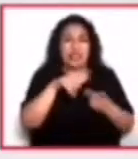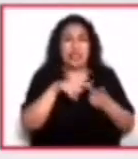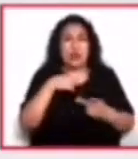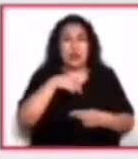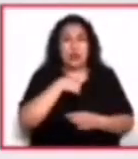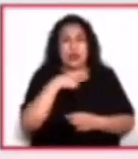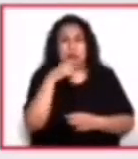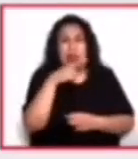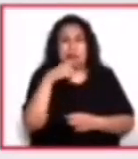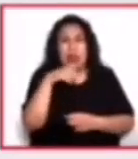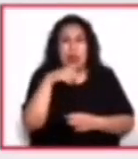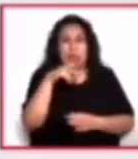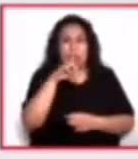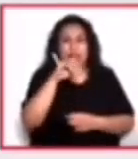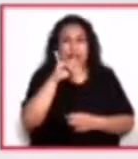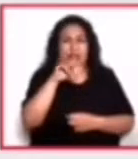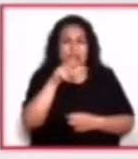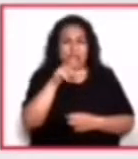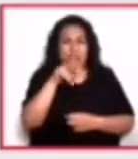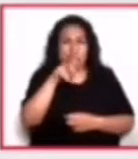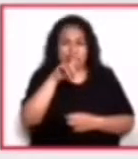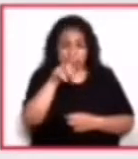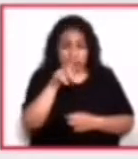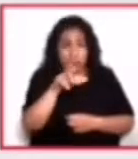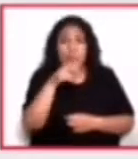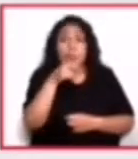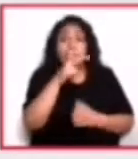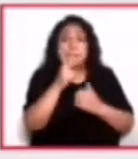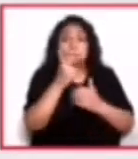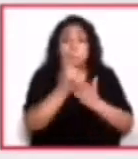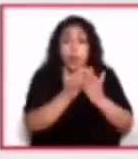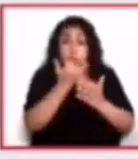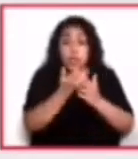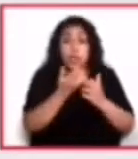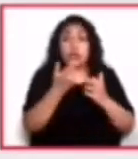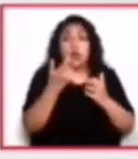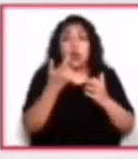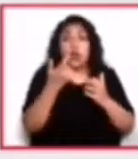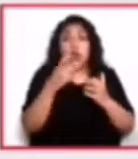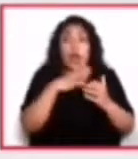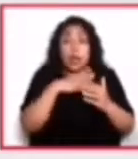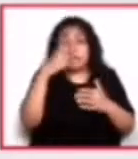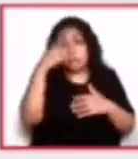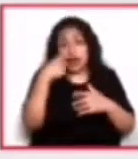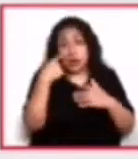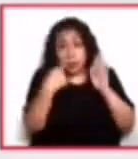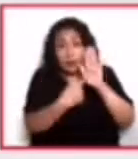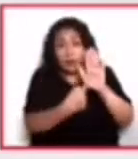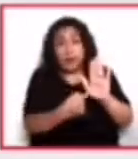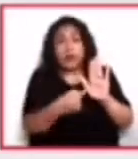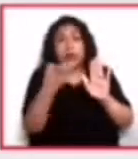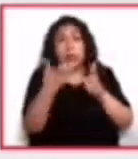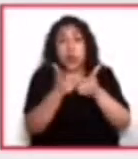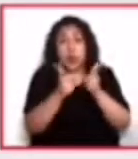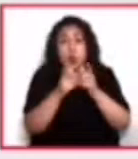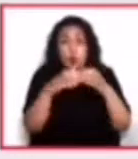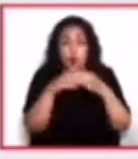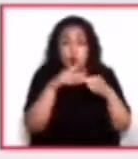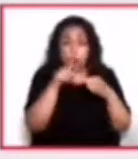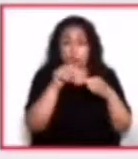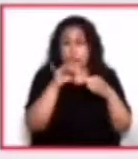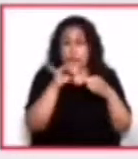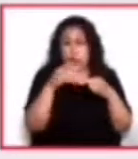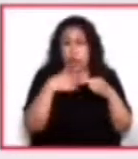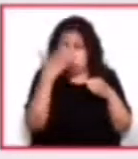Dizashiza. Entonces, este proyecto surge para visibilizar este grupo zapoteco, esta lengua zapoteca que no es